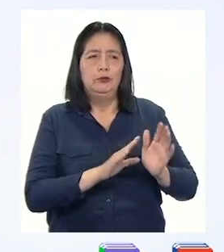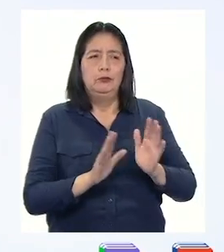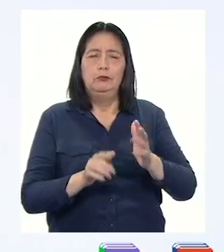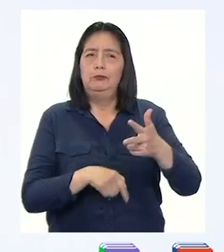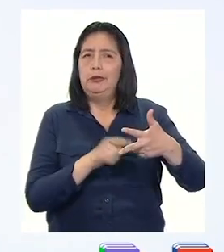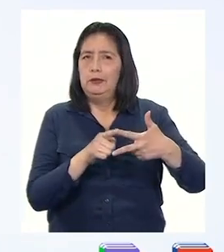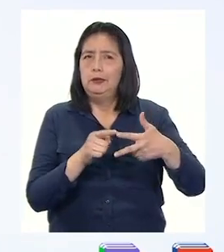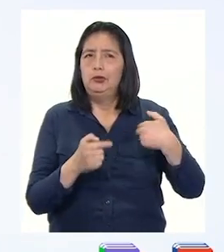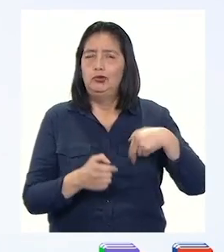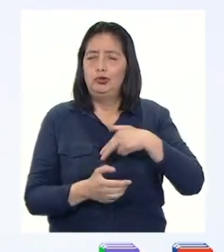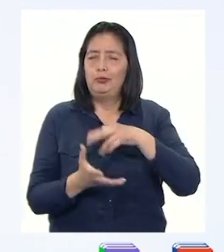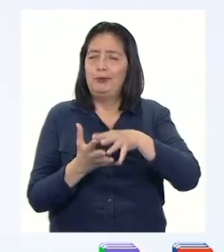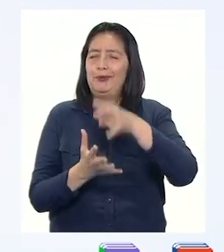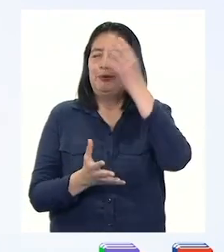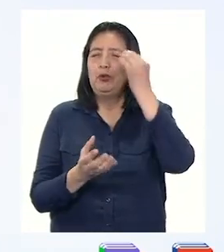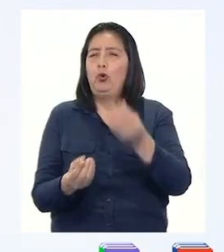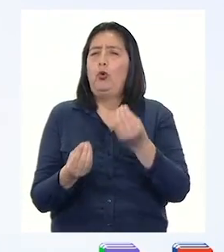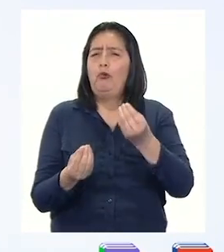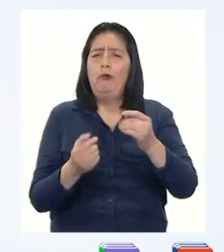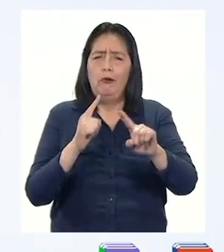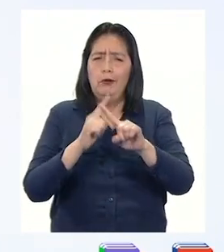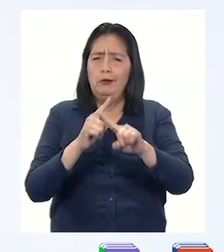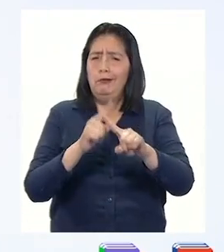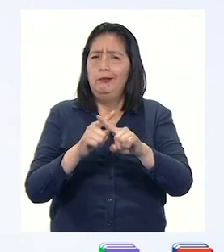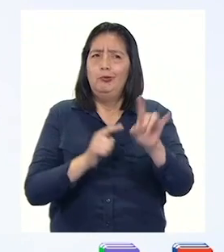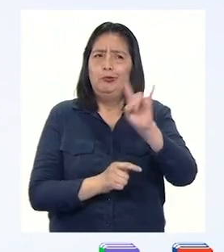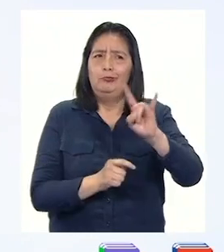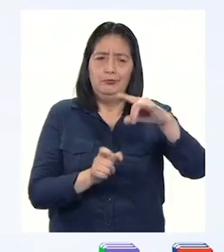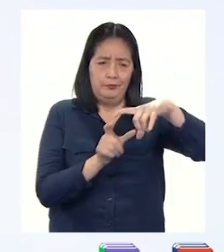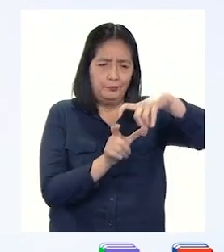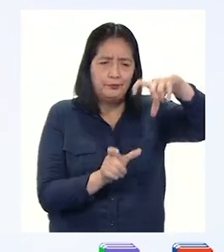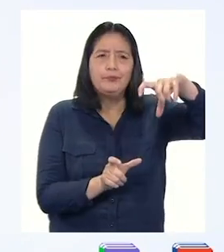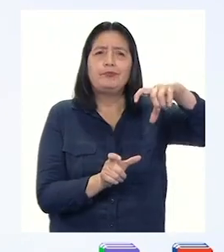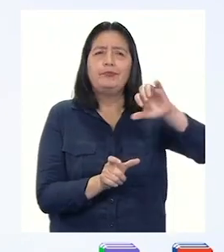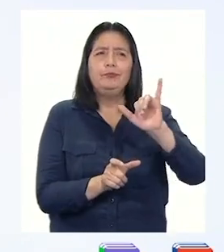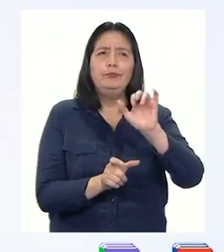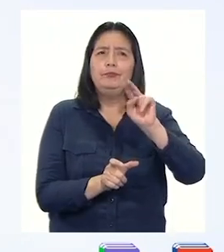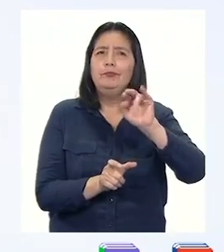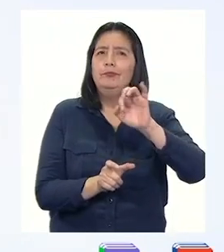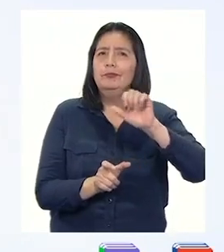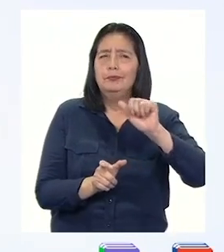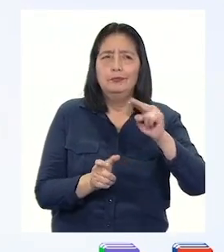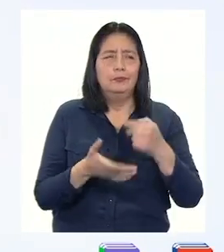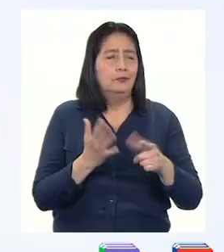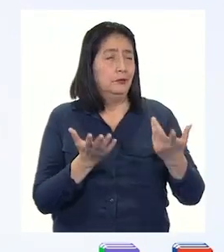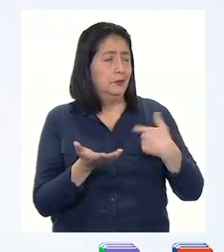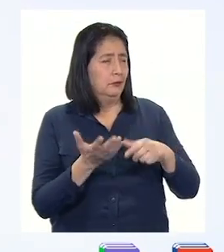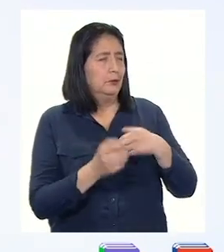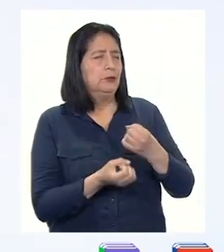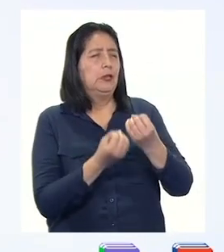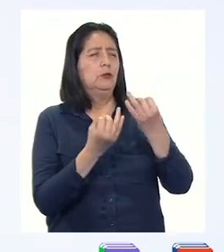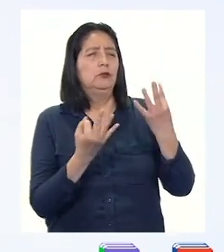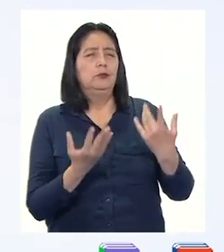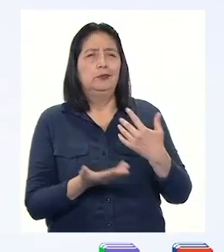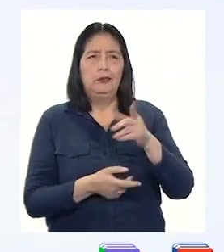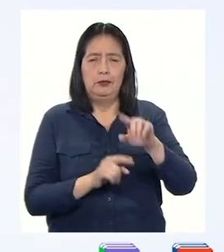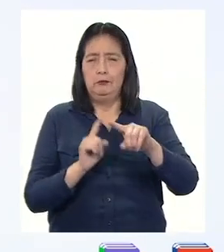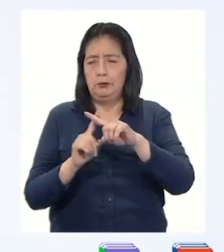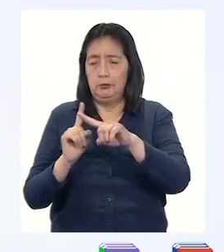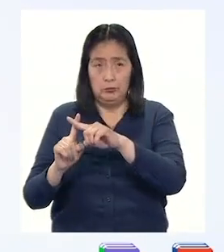para ello aprenderemos cómo se multiplica usando la Yupana. Para ello, vamos a calcular el